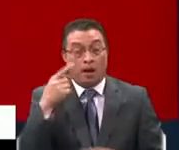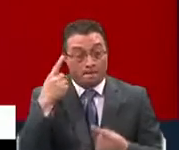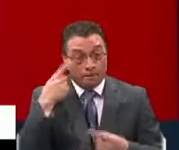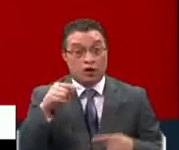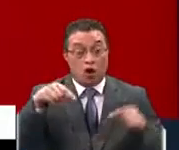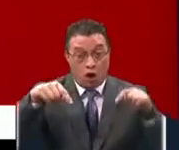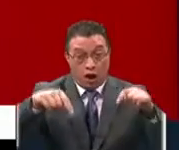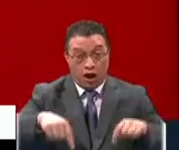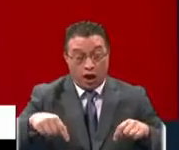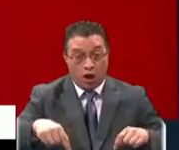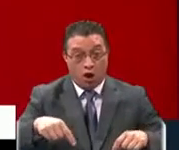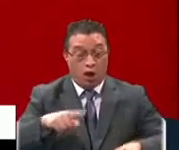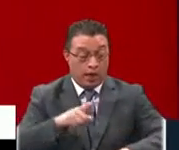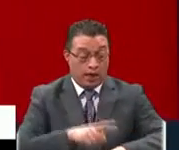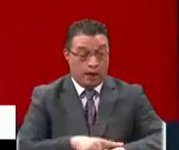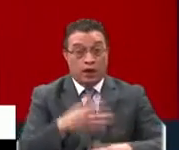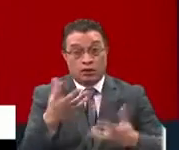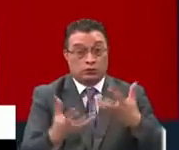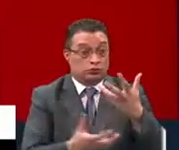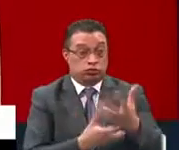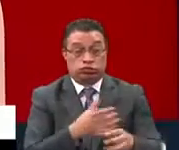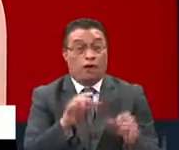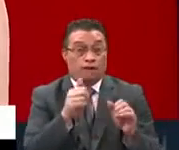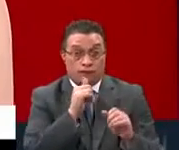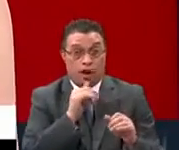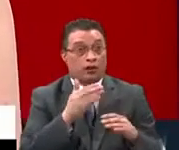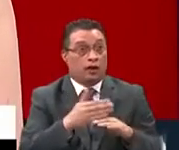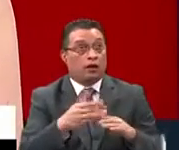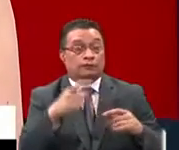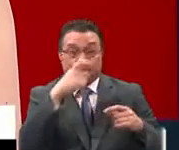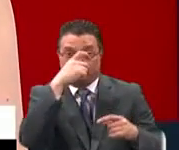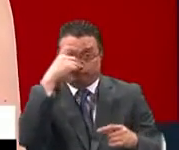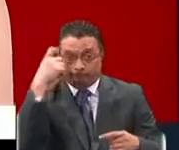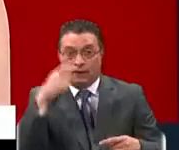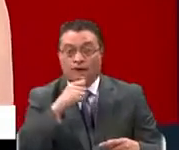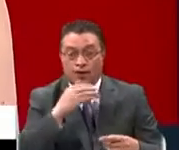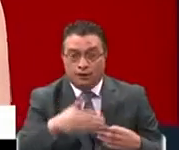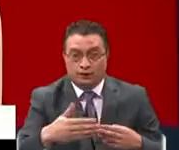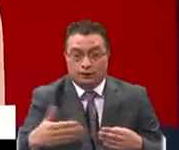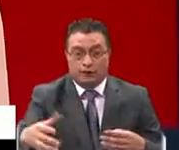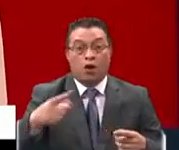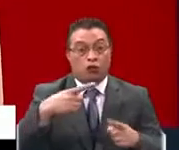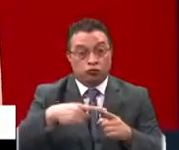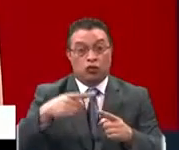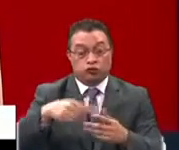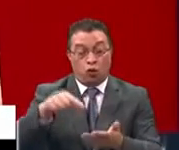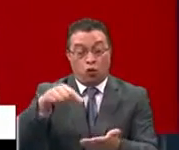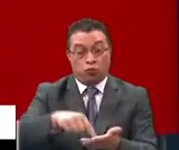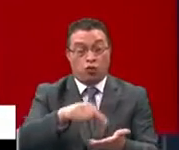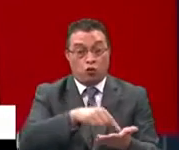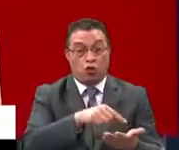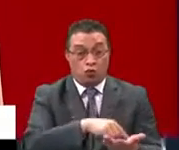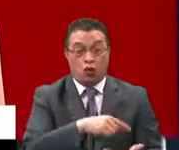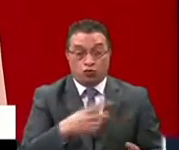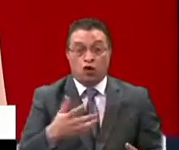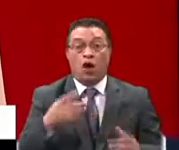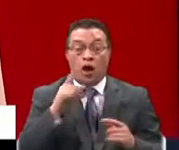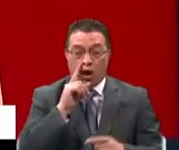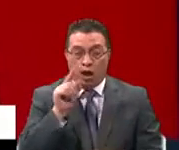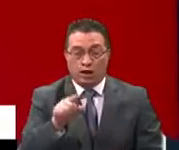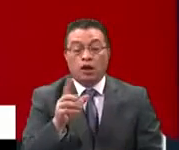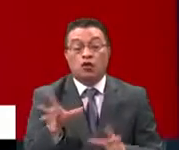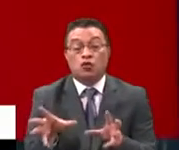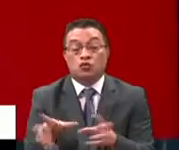plena temporada de incendios forestales. Hay incendios forestales que están dándose en distintos puntos del país y, por lo tanto,